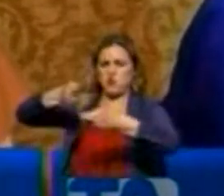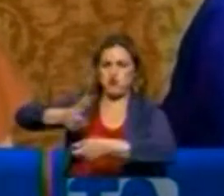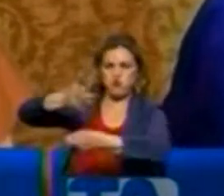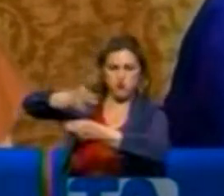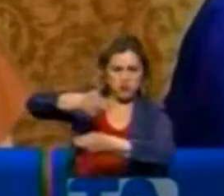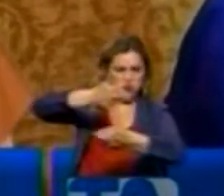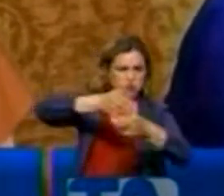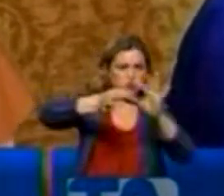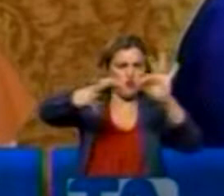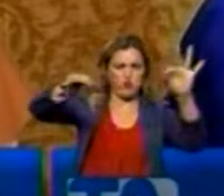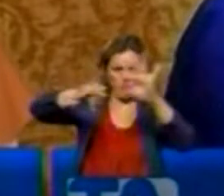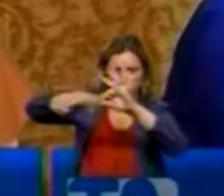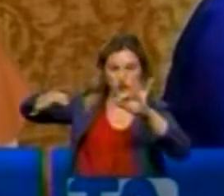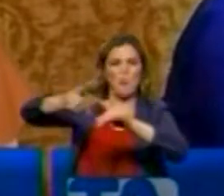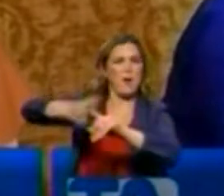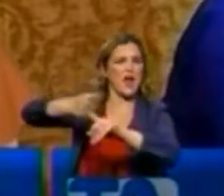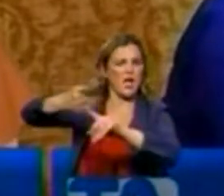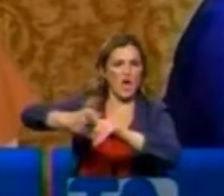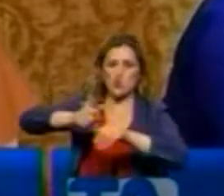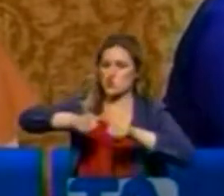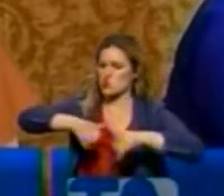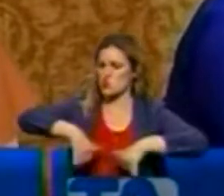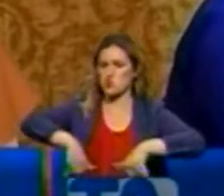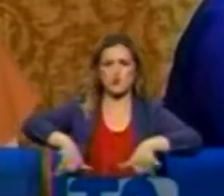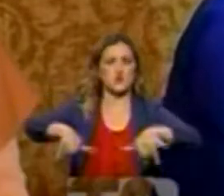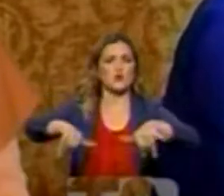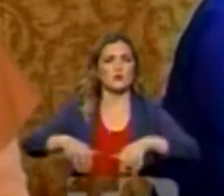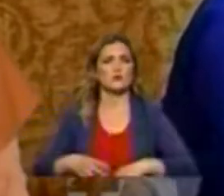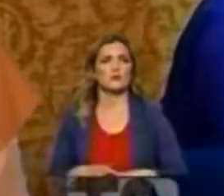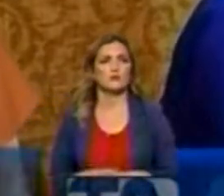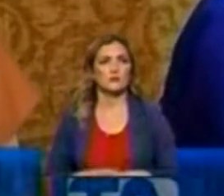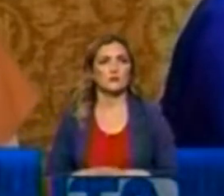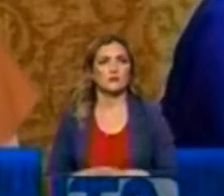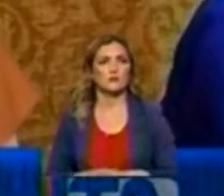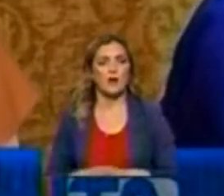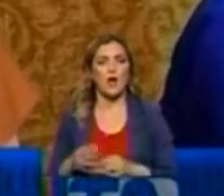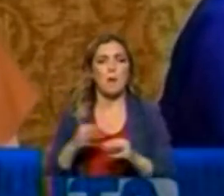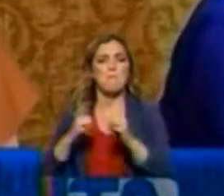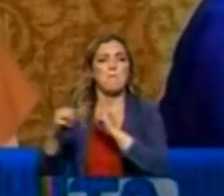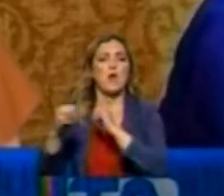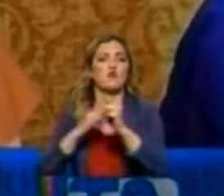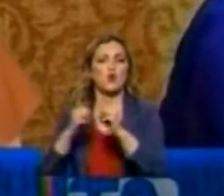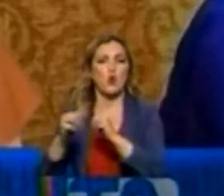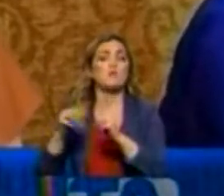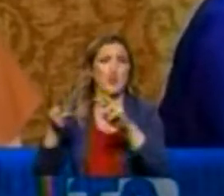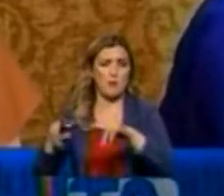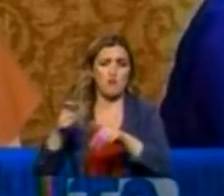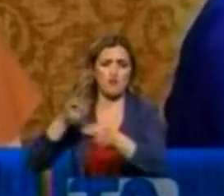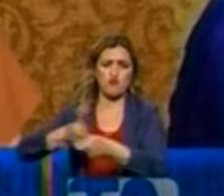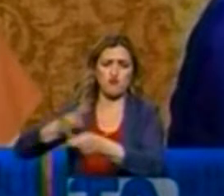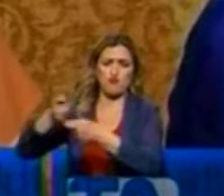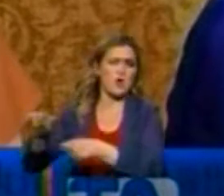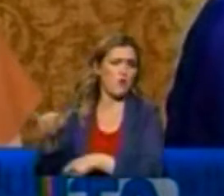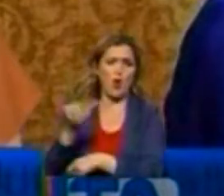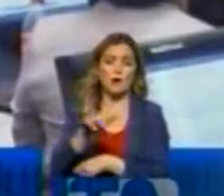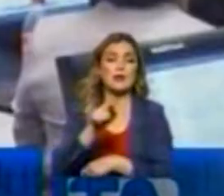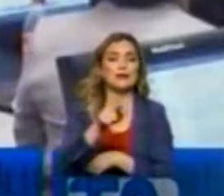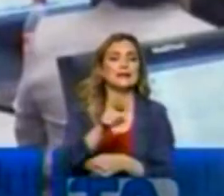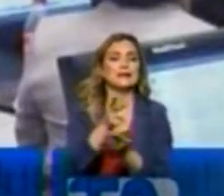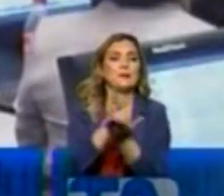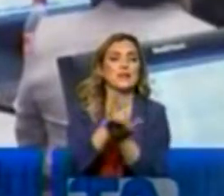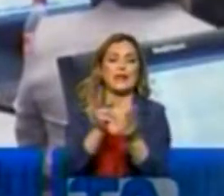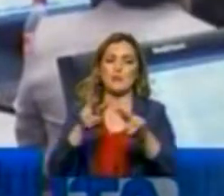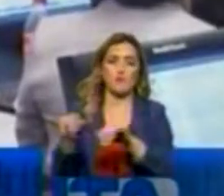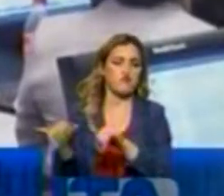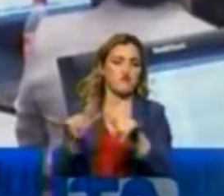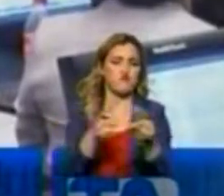mercados de manera permanente, tal cual lo hemos hecho en la Metrovía, también se hará en la terminal terrestre.